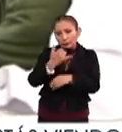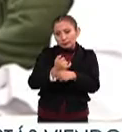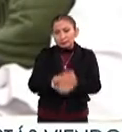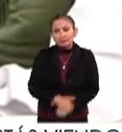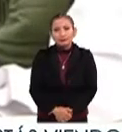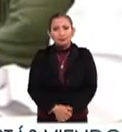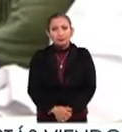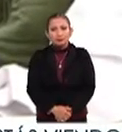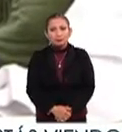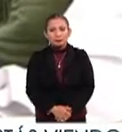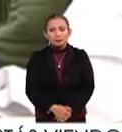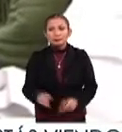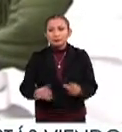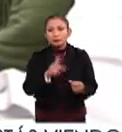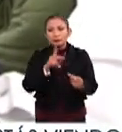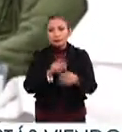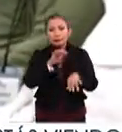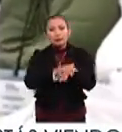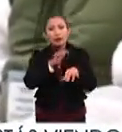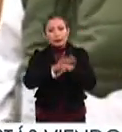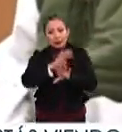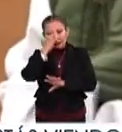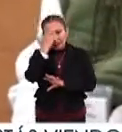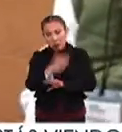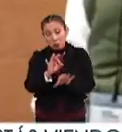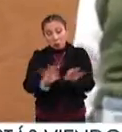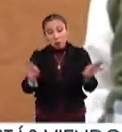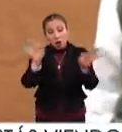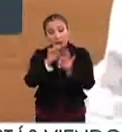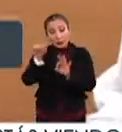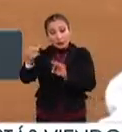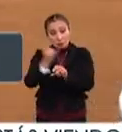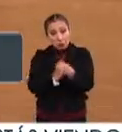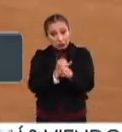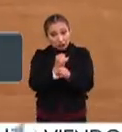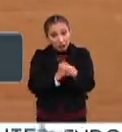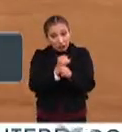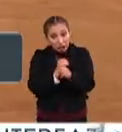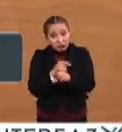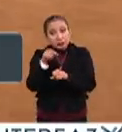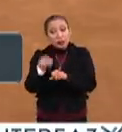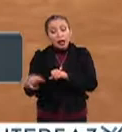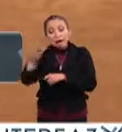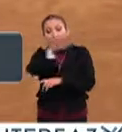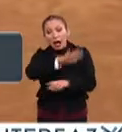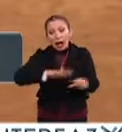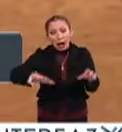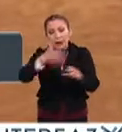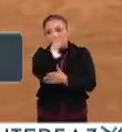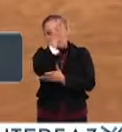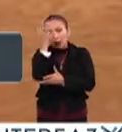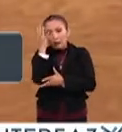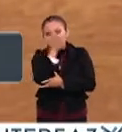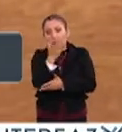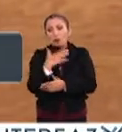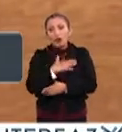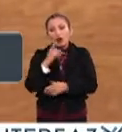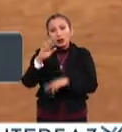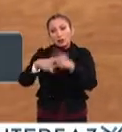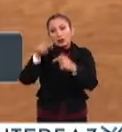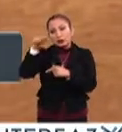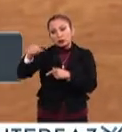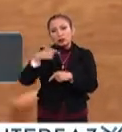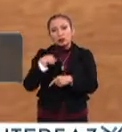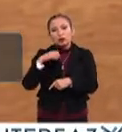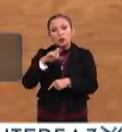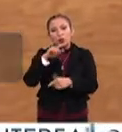investigación. Perfecto, amigos, pues ya sabemos la importancia de la investigación en el sector forestal. Bueno, pues regresamos